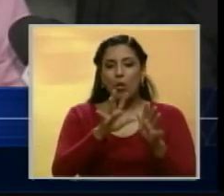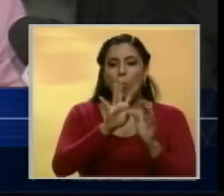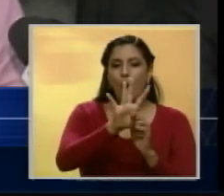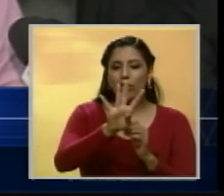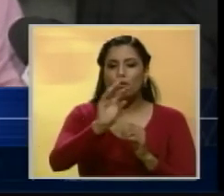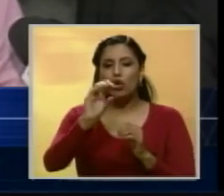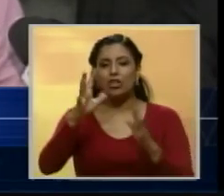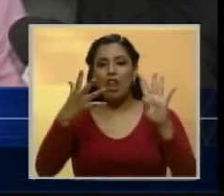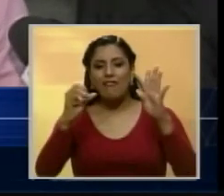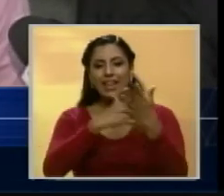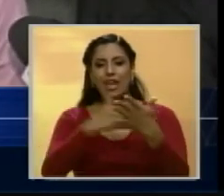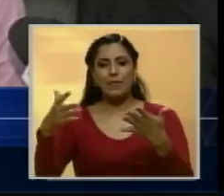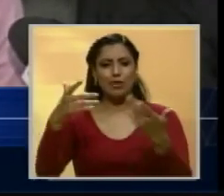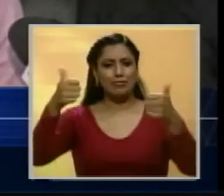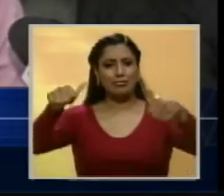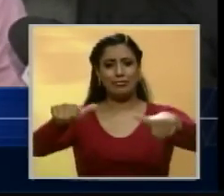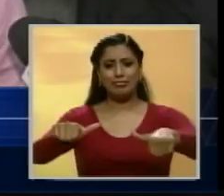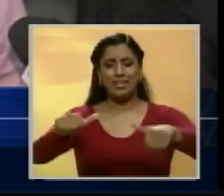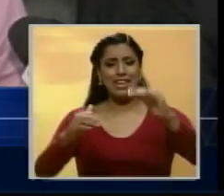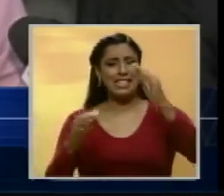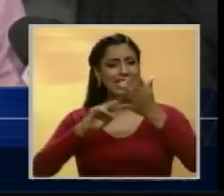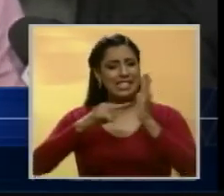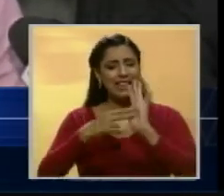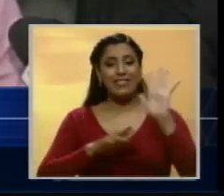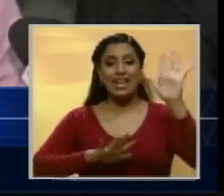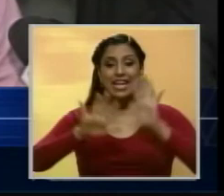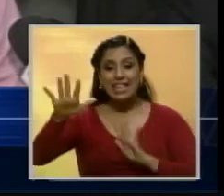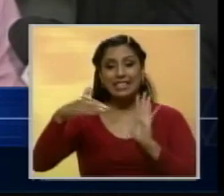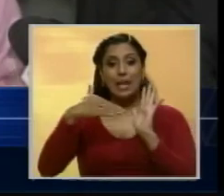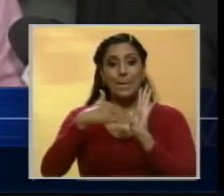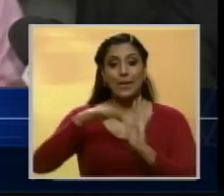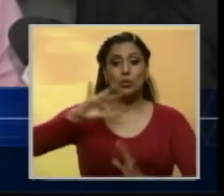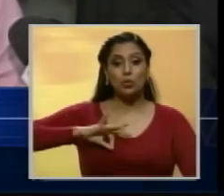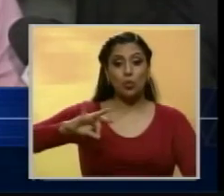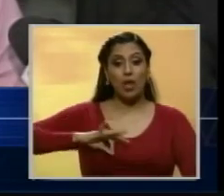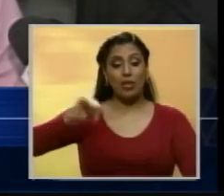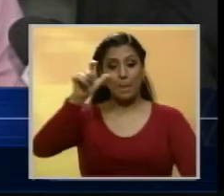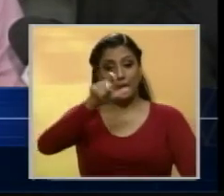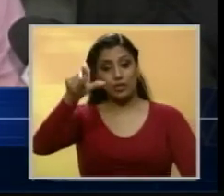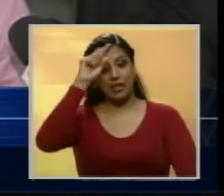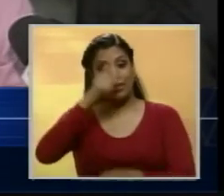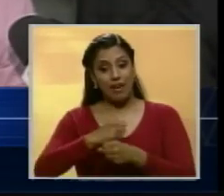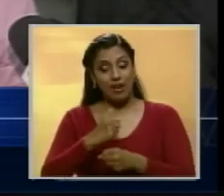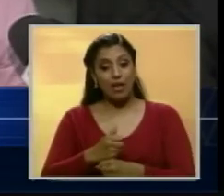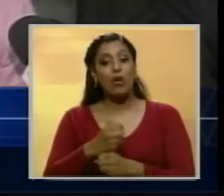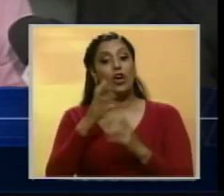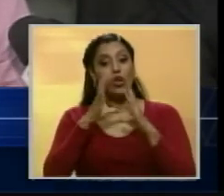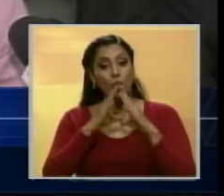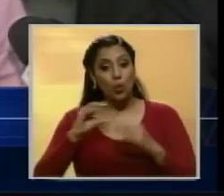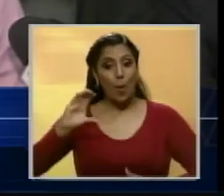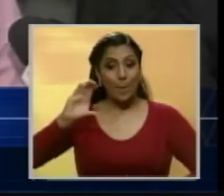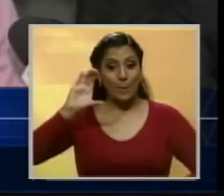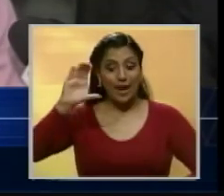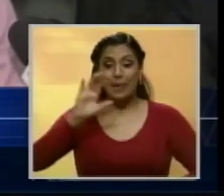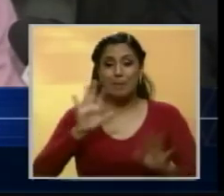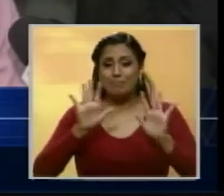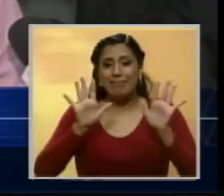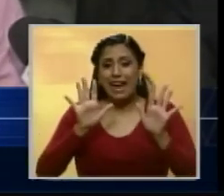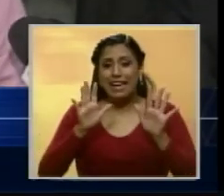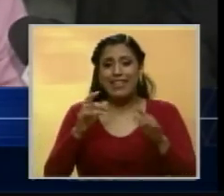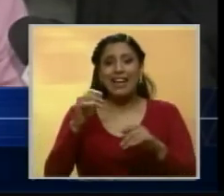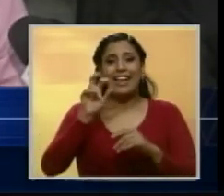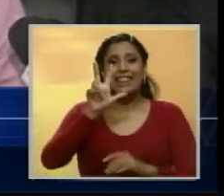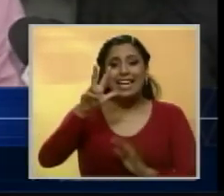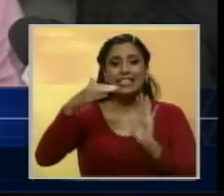490 millones en venta, que es el equivalente a 15.000 salarios de nuestros trabajadores. Y a nivel nacional, nada más y nada menos